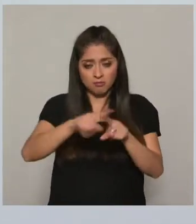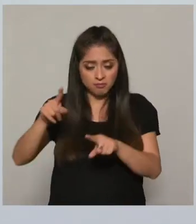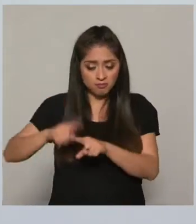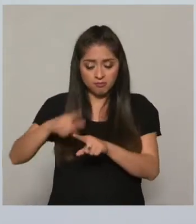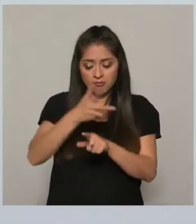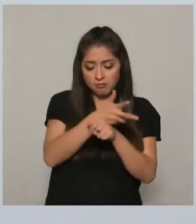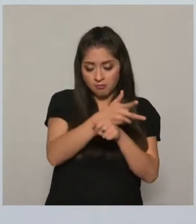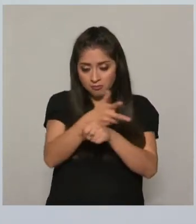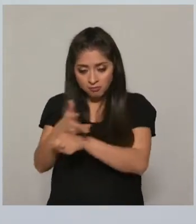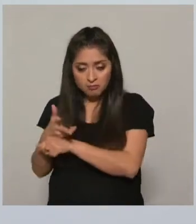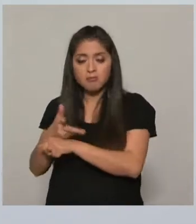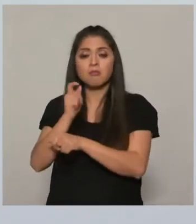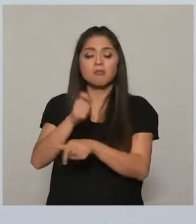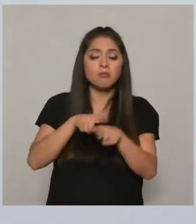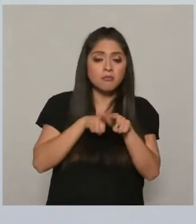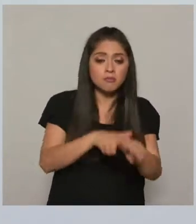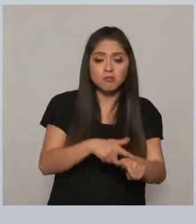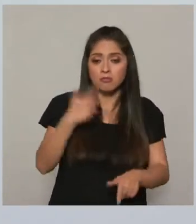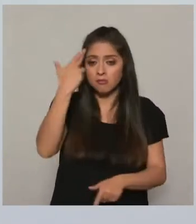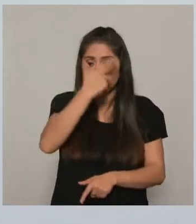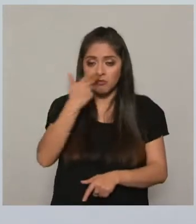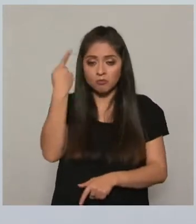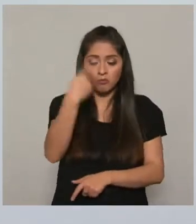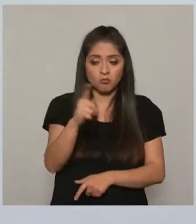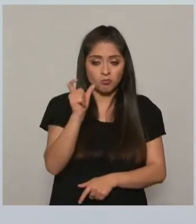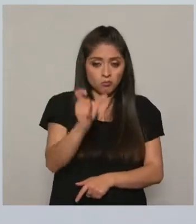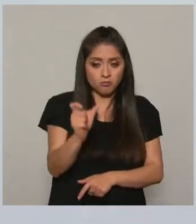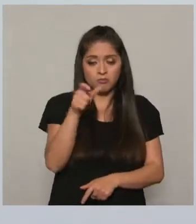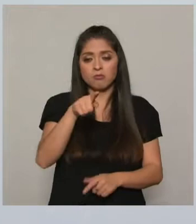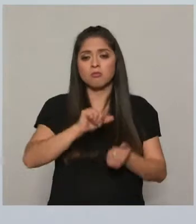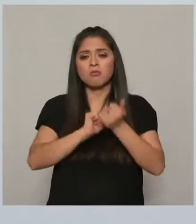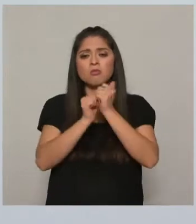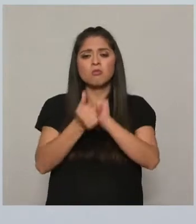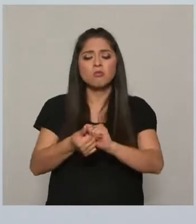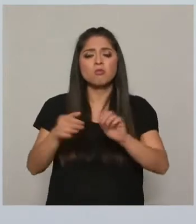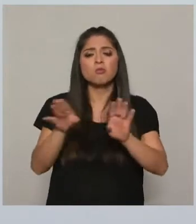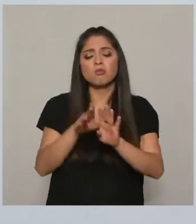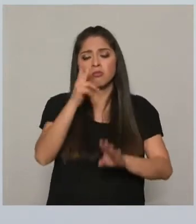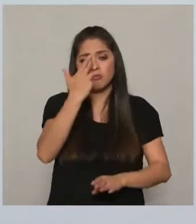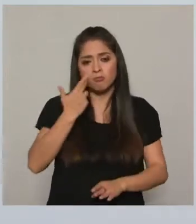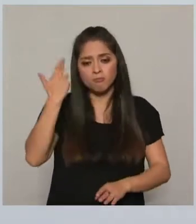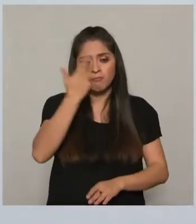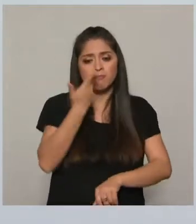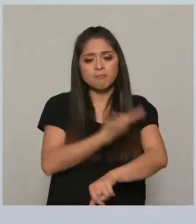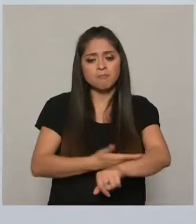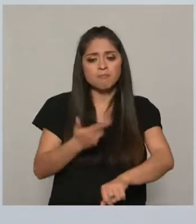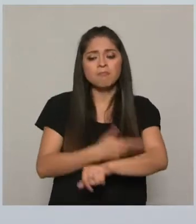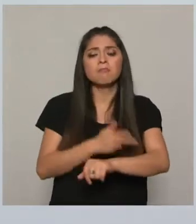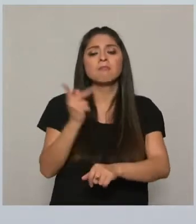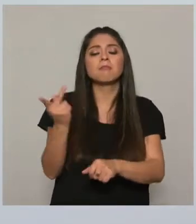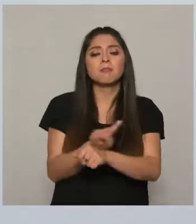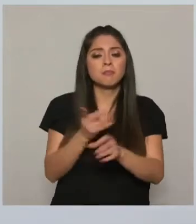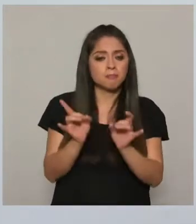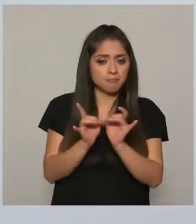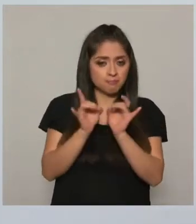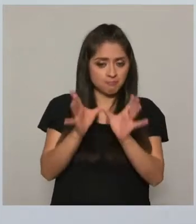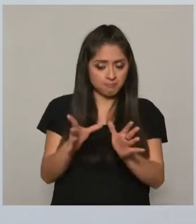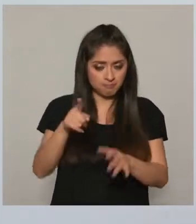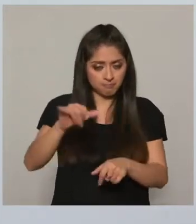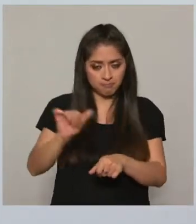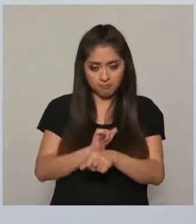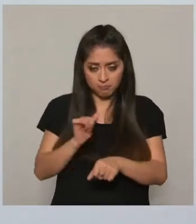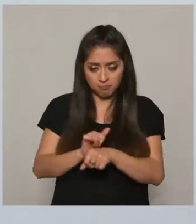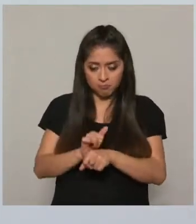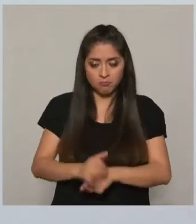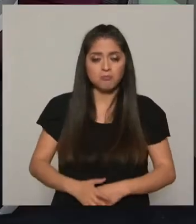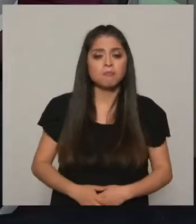van a seguir, van a revisar su placa y usted de todos modos va a tener que rendir cuentas por lo que haya hecho con el vehículo.